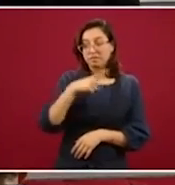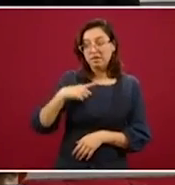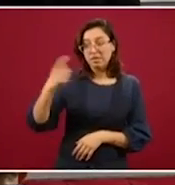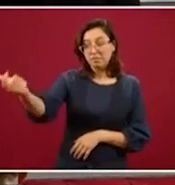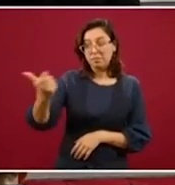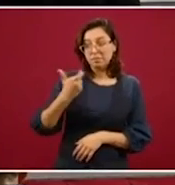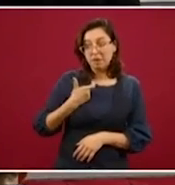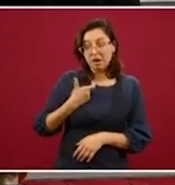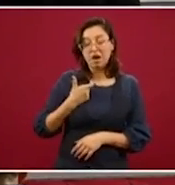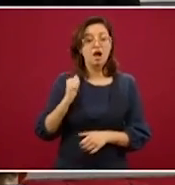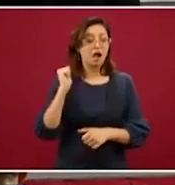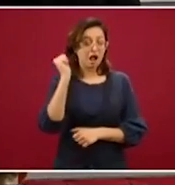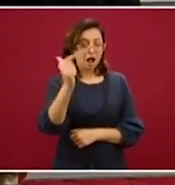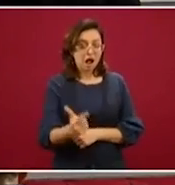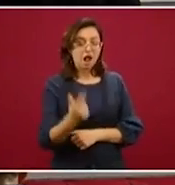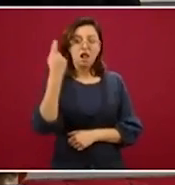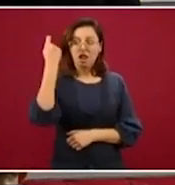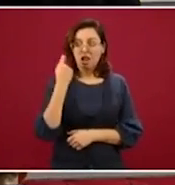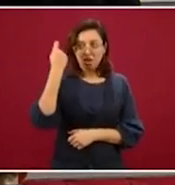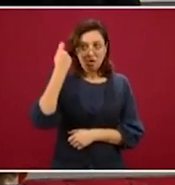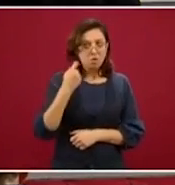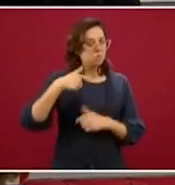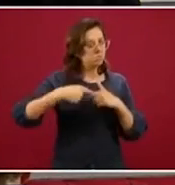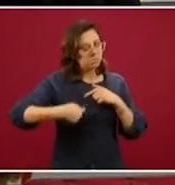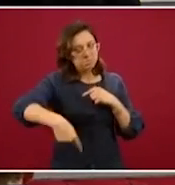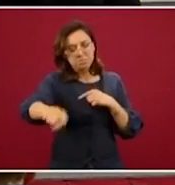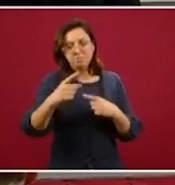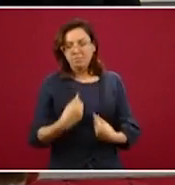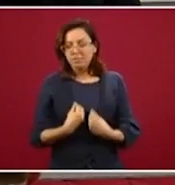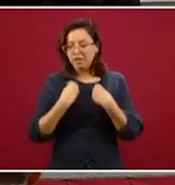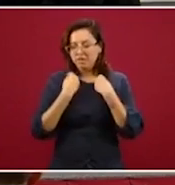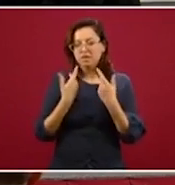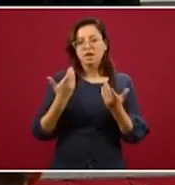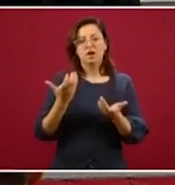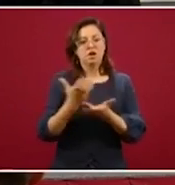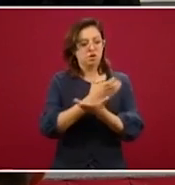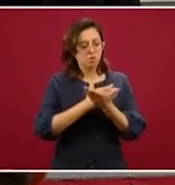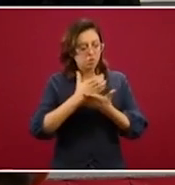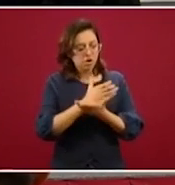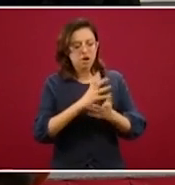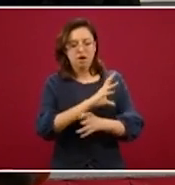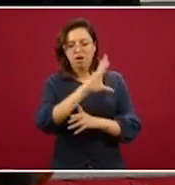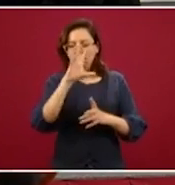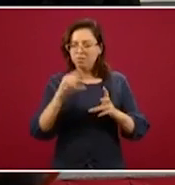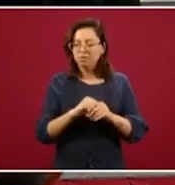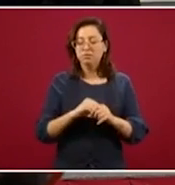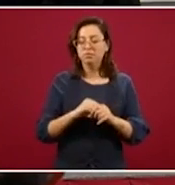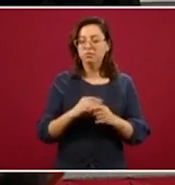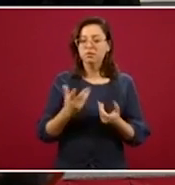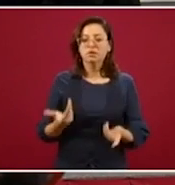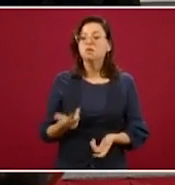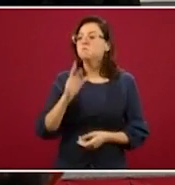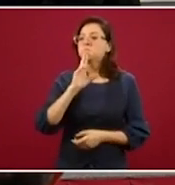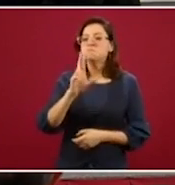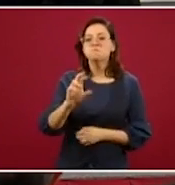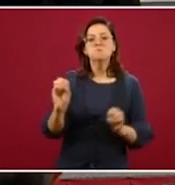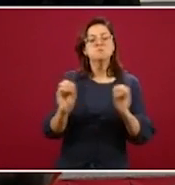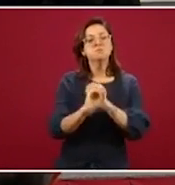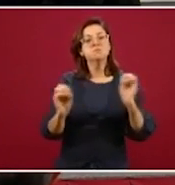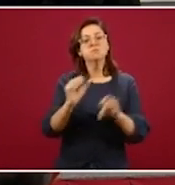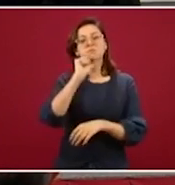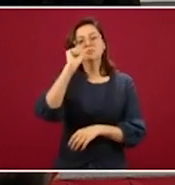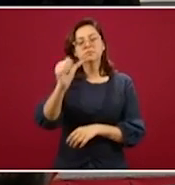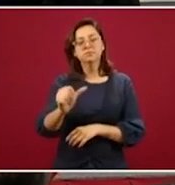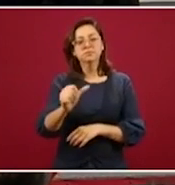implicaría, bueno, que le ofrezcan una pensión vitalicia y que le ofrezcan atención médica integral para su situación. No ha habido una respuesta de parte de